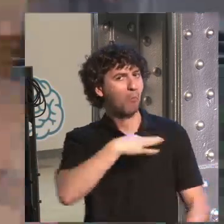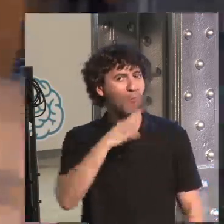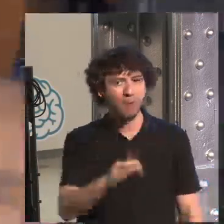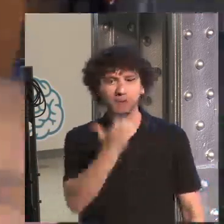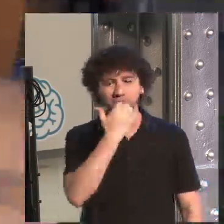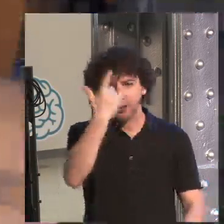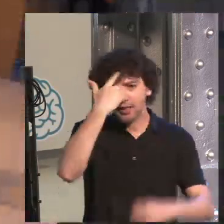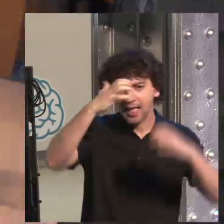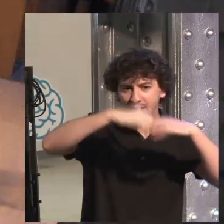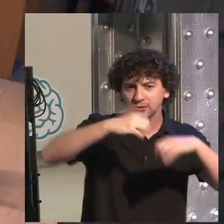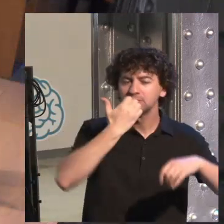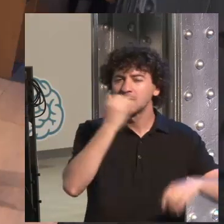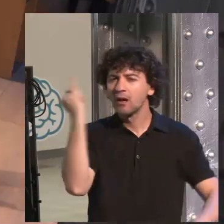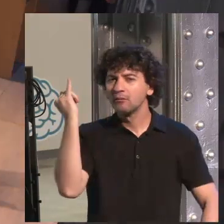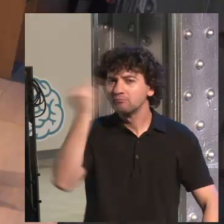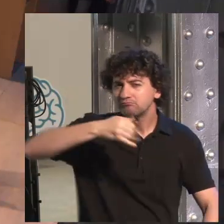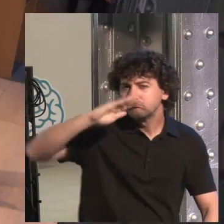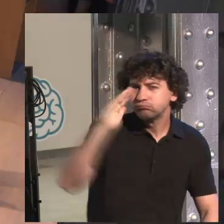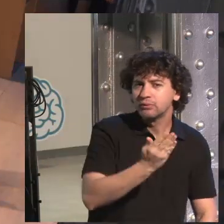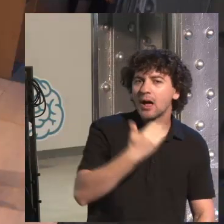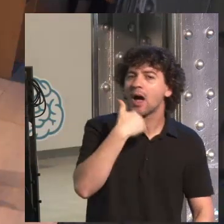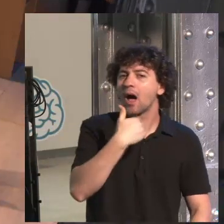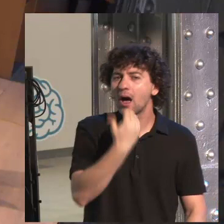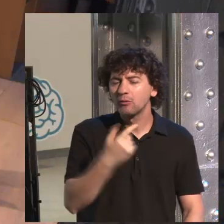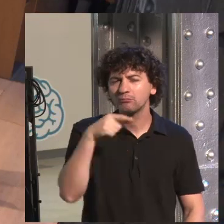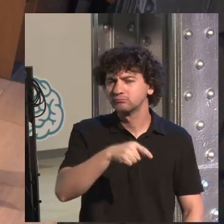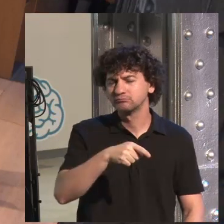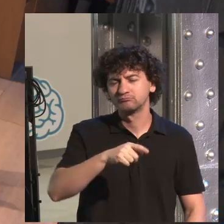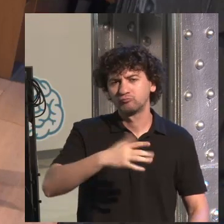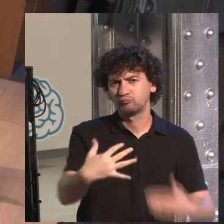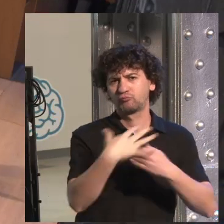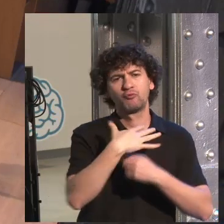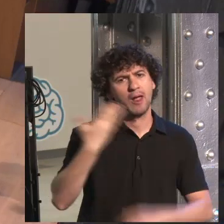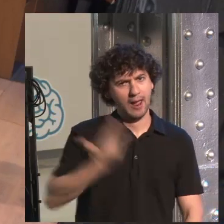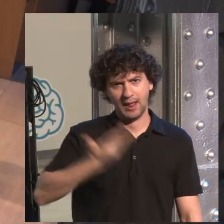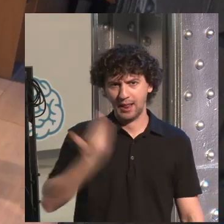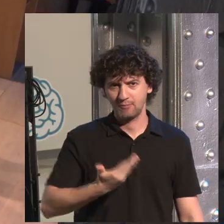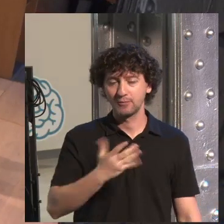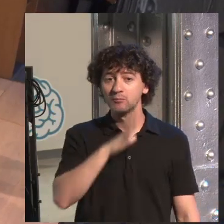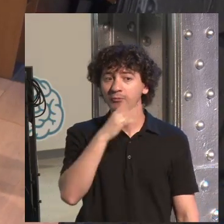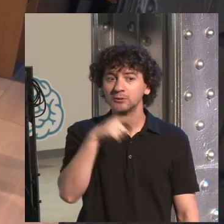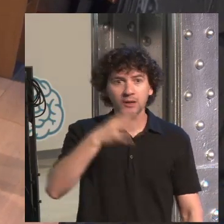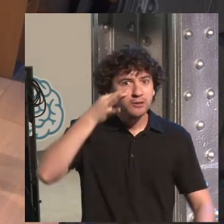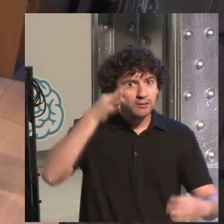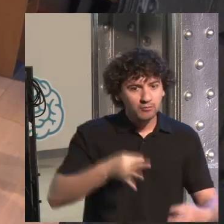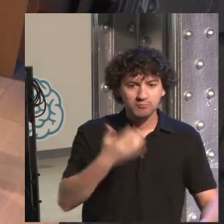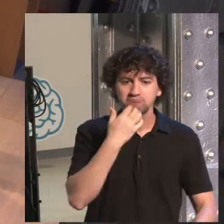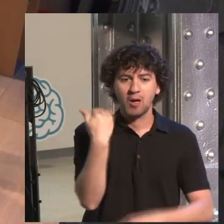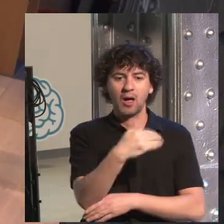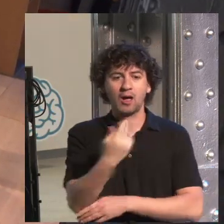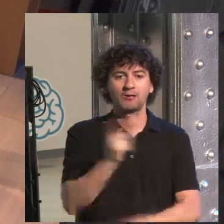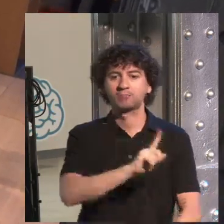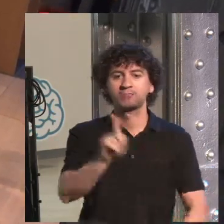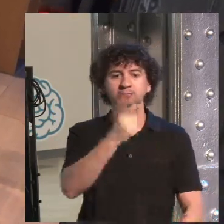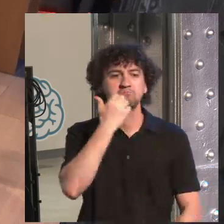cerebral, por pequeña que sea y donde sea, normalmente es muy grave. O que, oye, si esto es verdad, tú te puedes ir por la calle pegándole